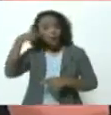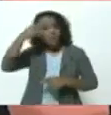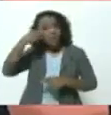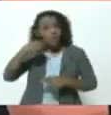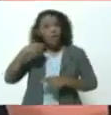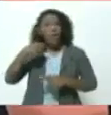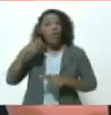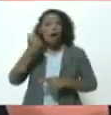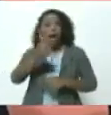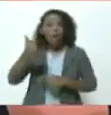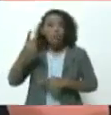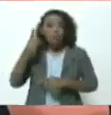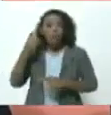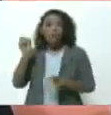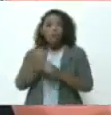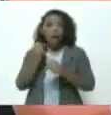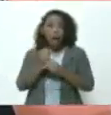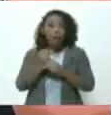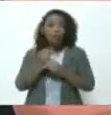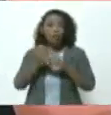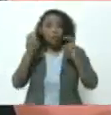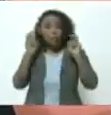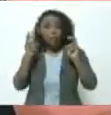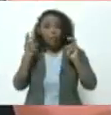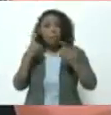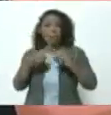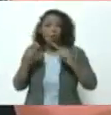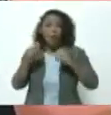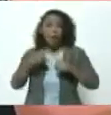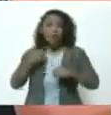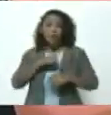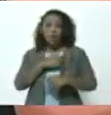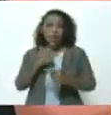cada quien está trabajando en su área, pero aquí